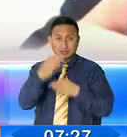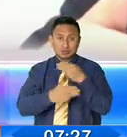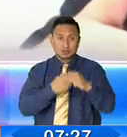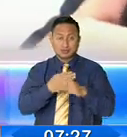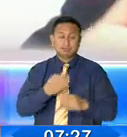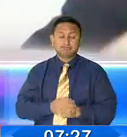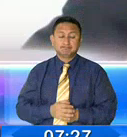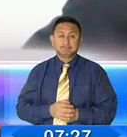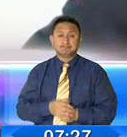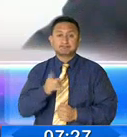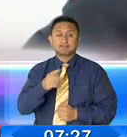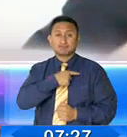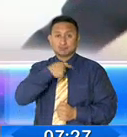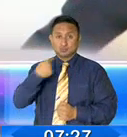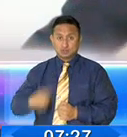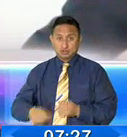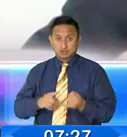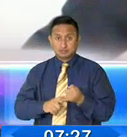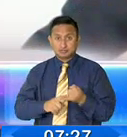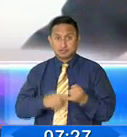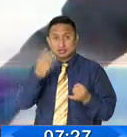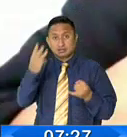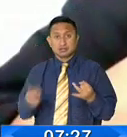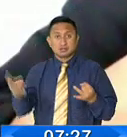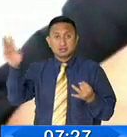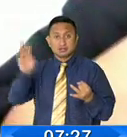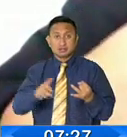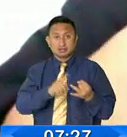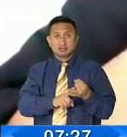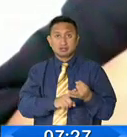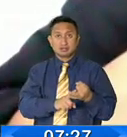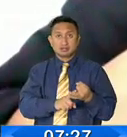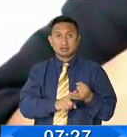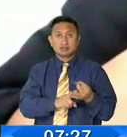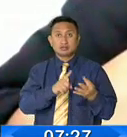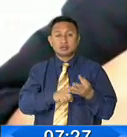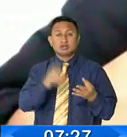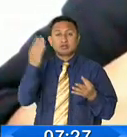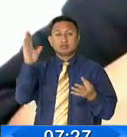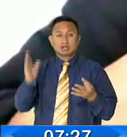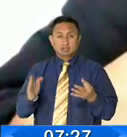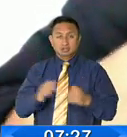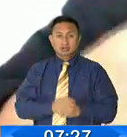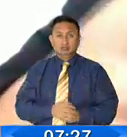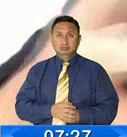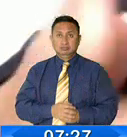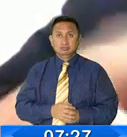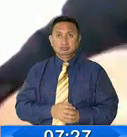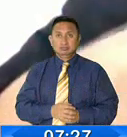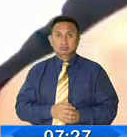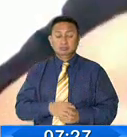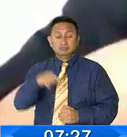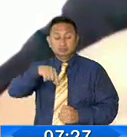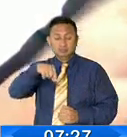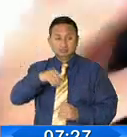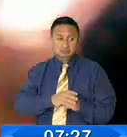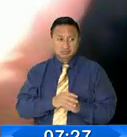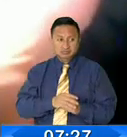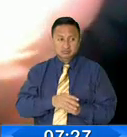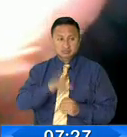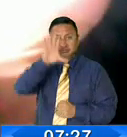La china, la inglesa y ahora la brasilera. Hay algunos problemas con la